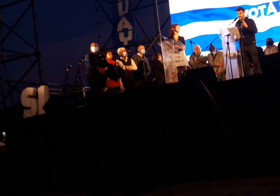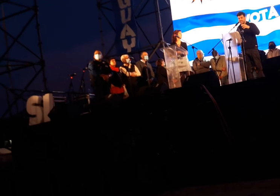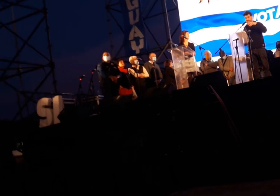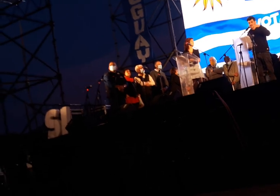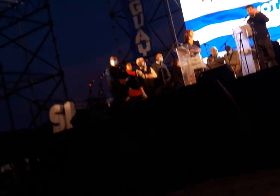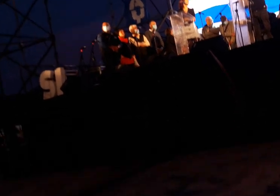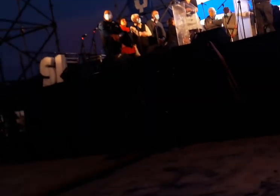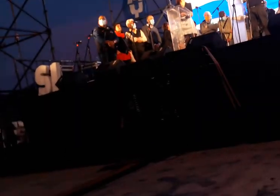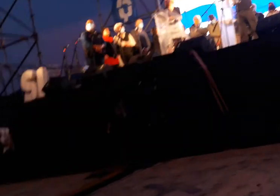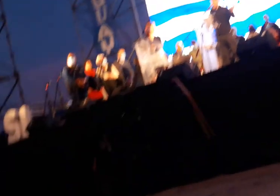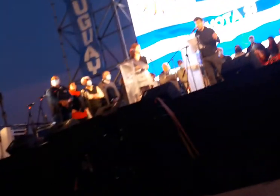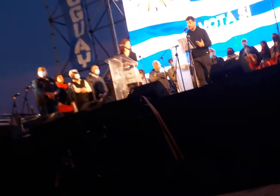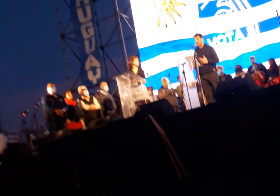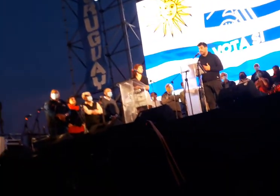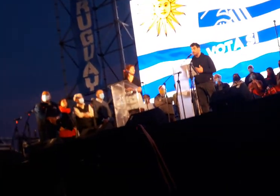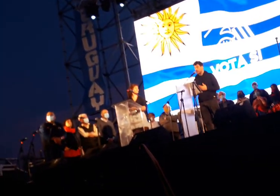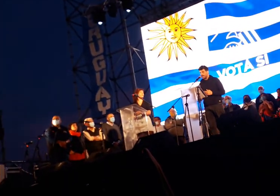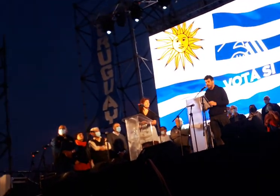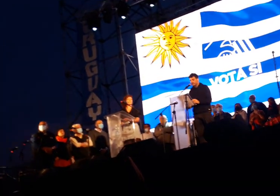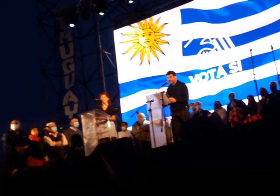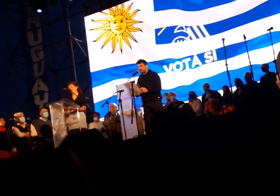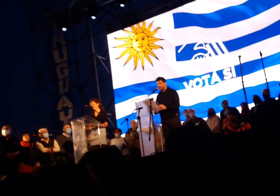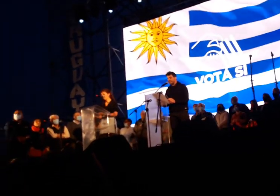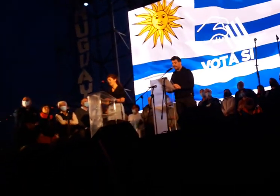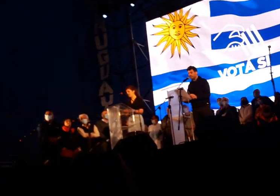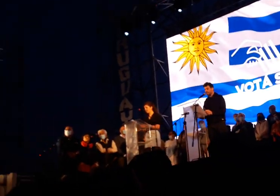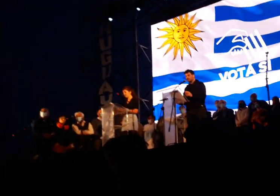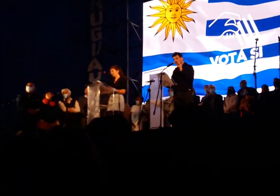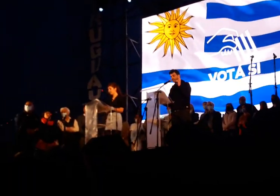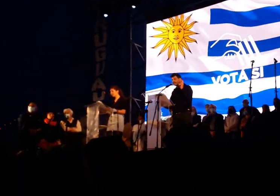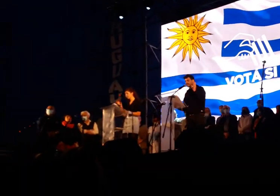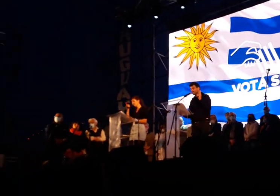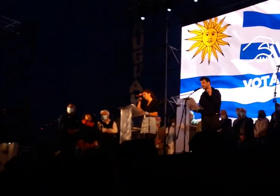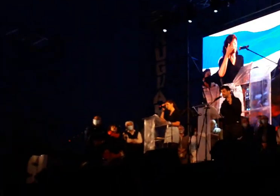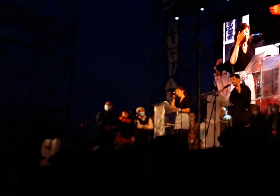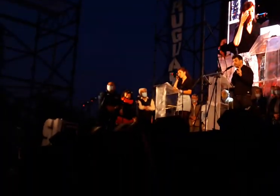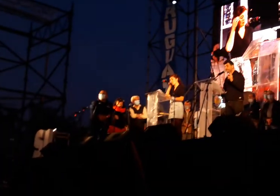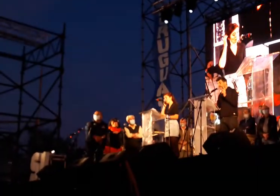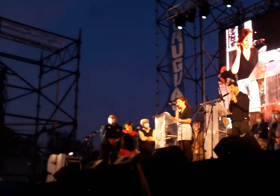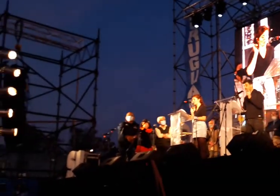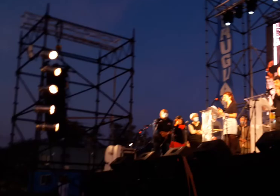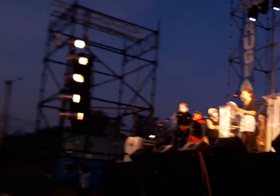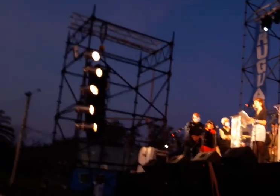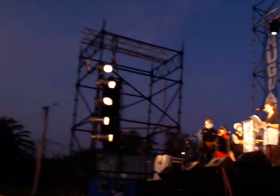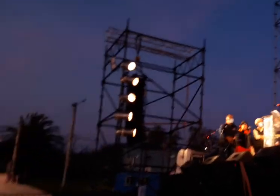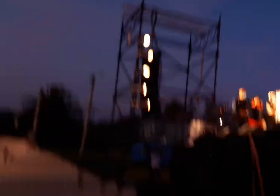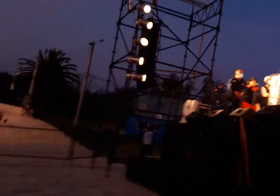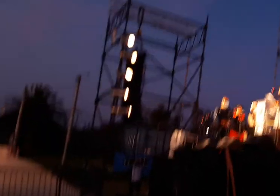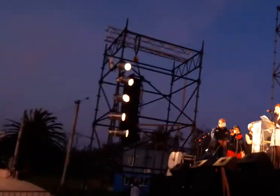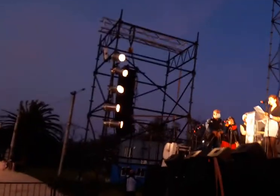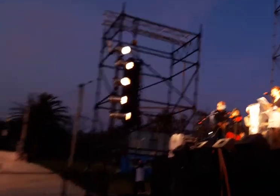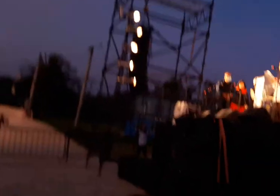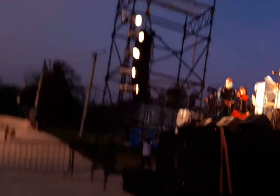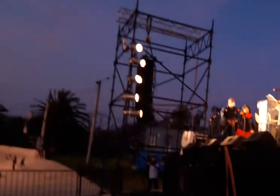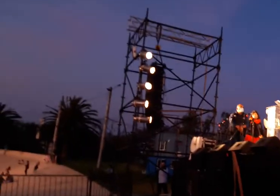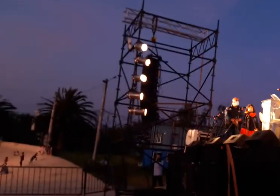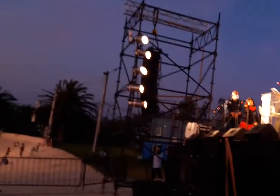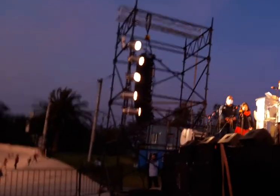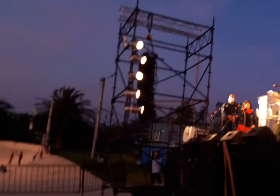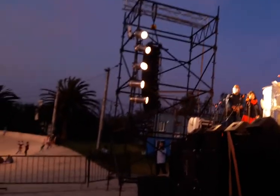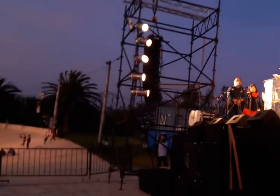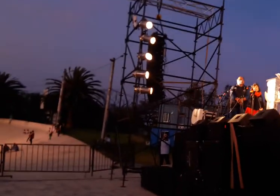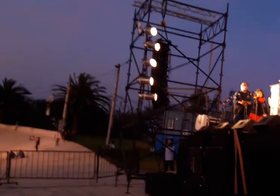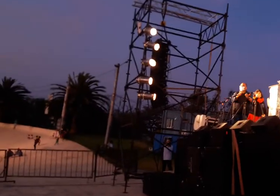en una residencia en el barrio privado de La Tahona fuera condenado a solo 2 años de prisión, mientras que mujeres pobres por llevar marihuana a la